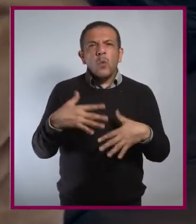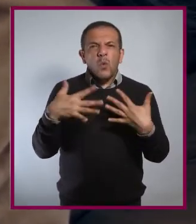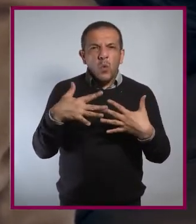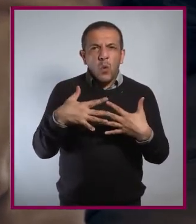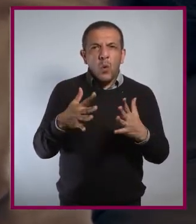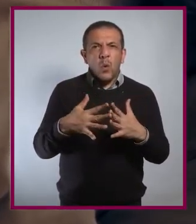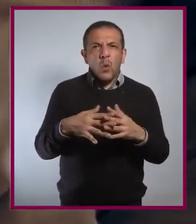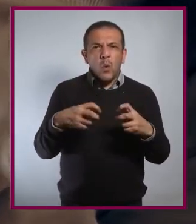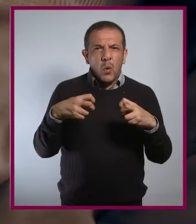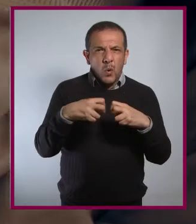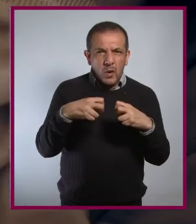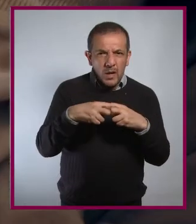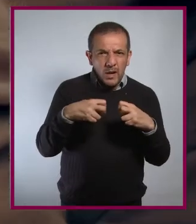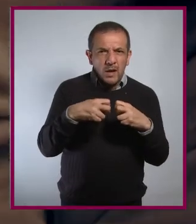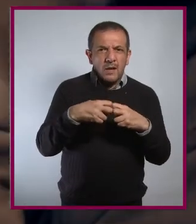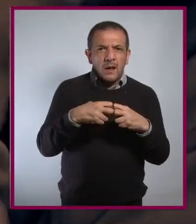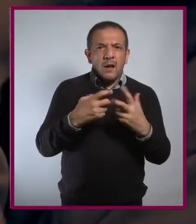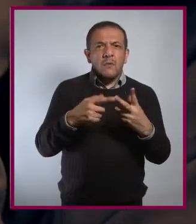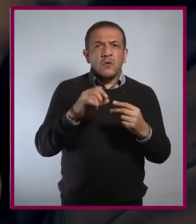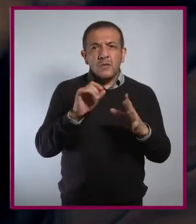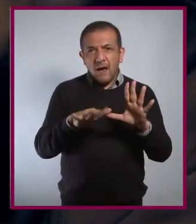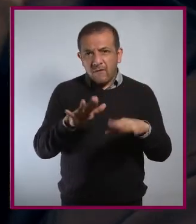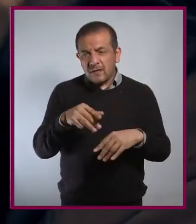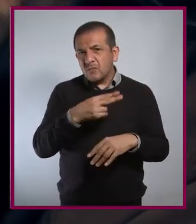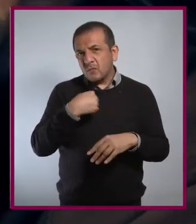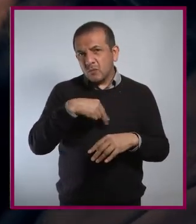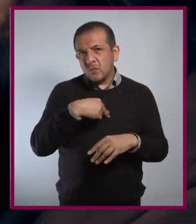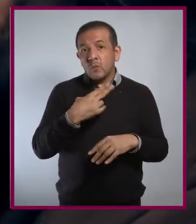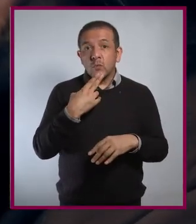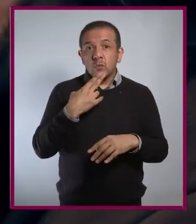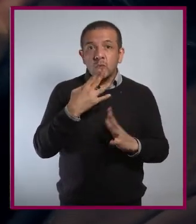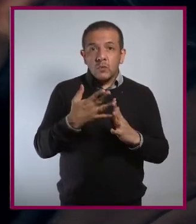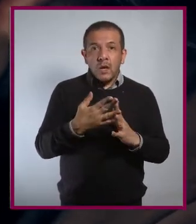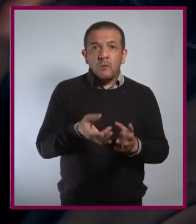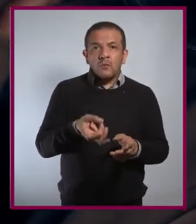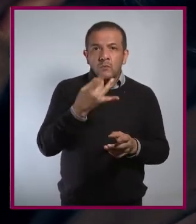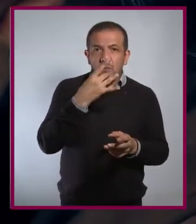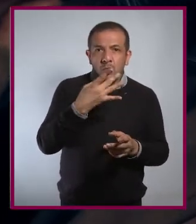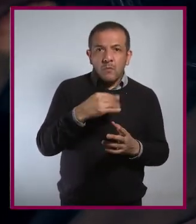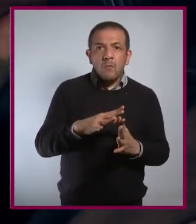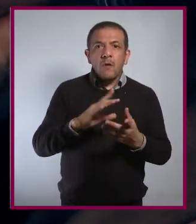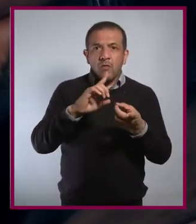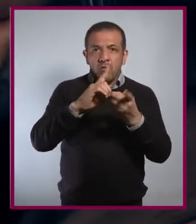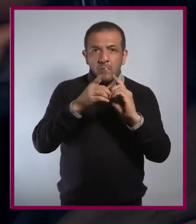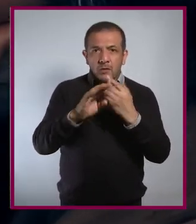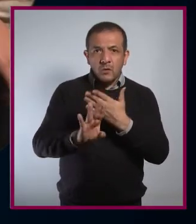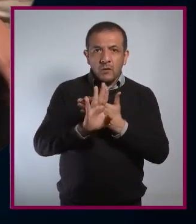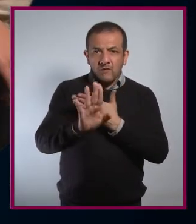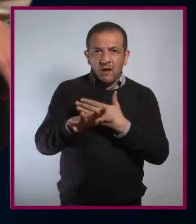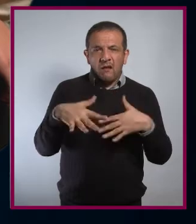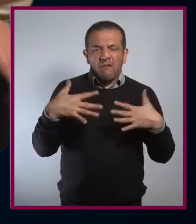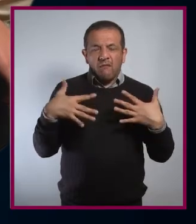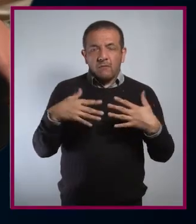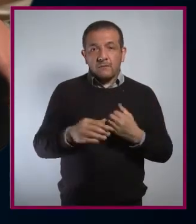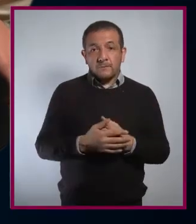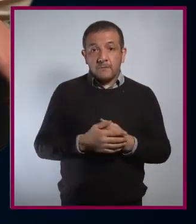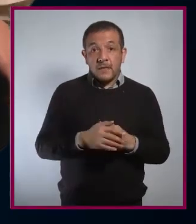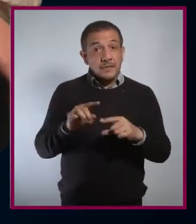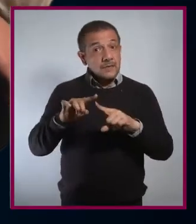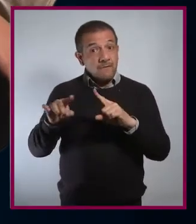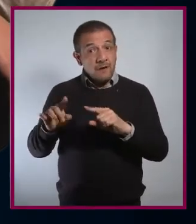neuropático, incluso se llegan a usar antidepresivos para tratar el dolor. No es lo